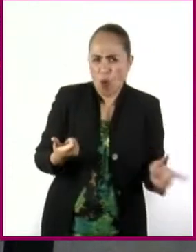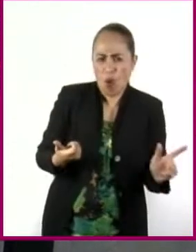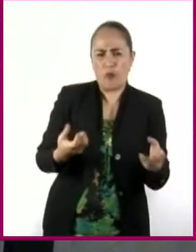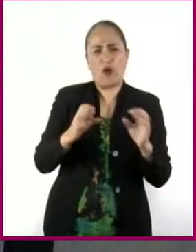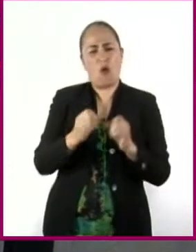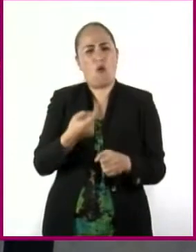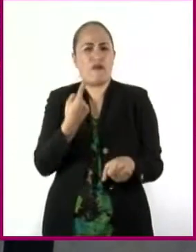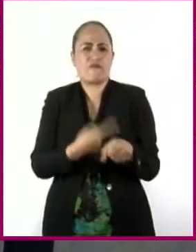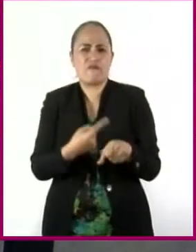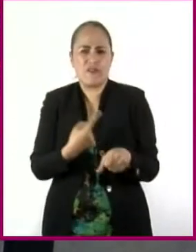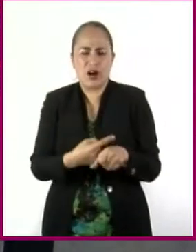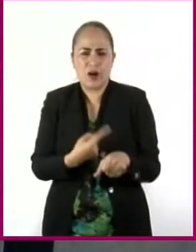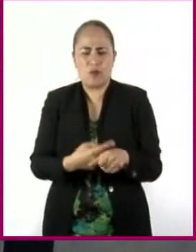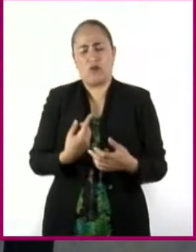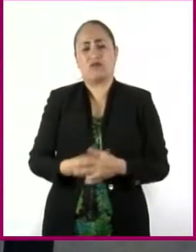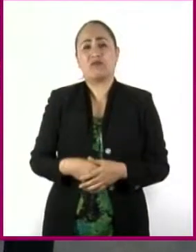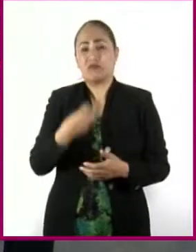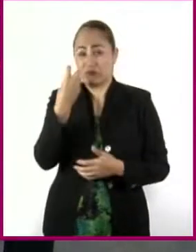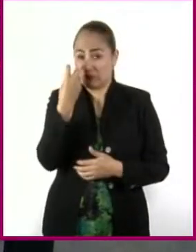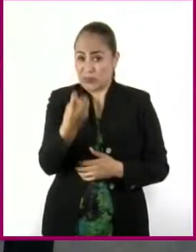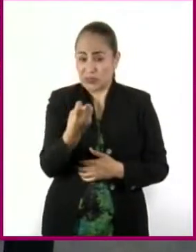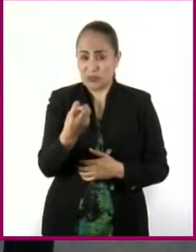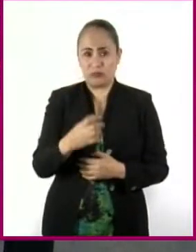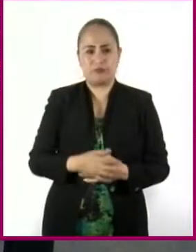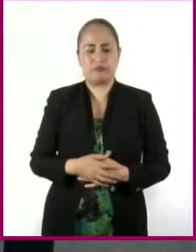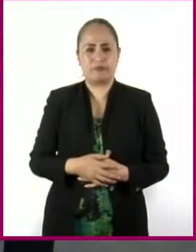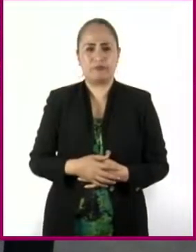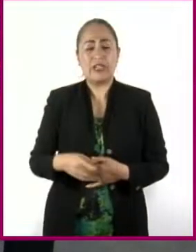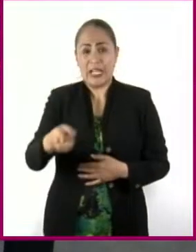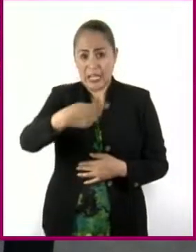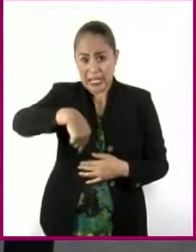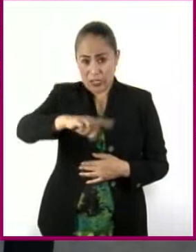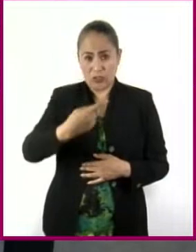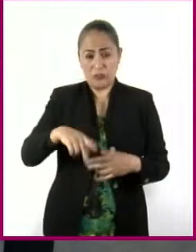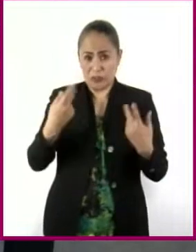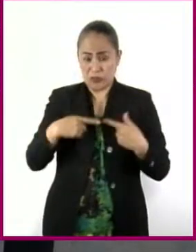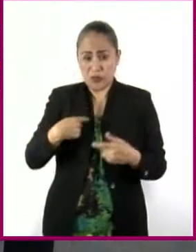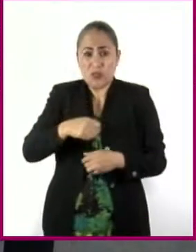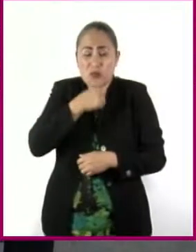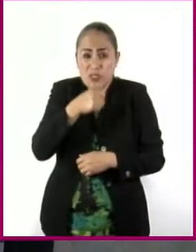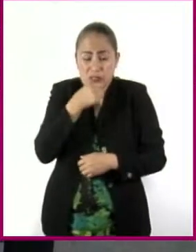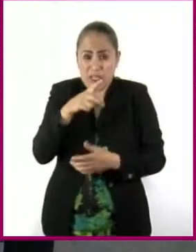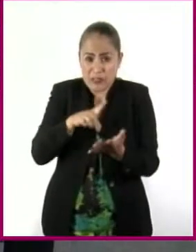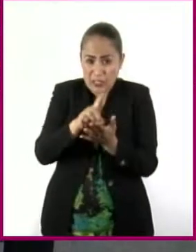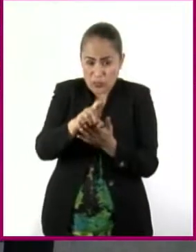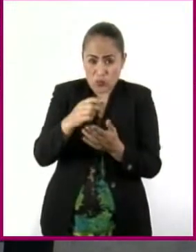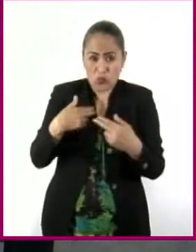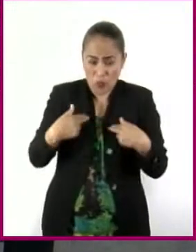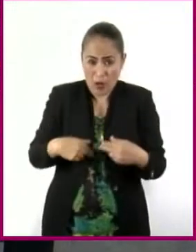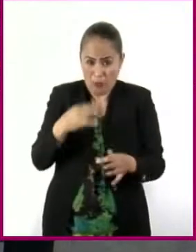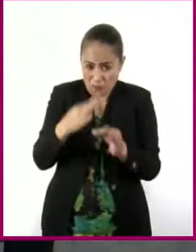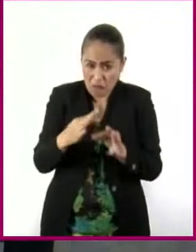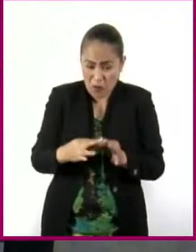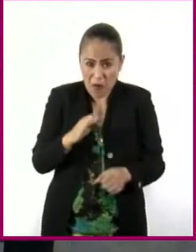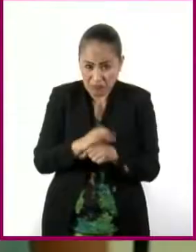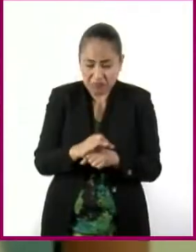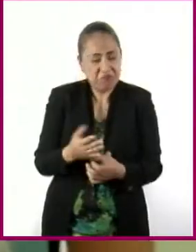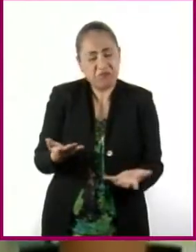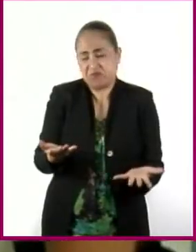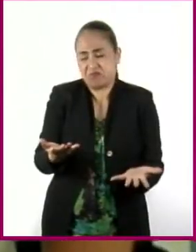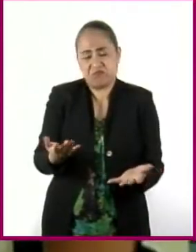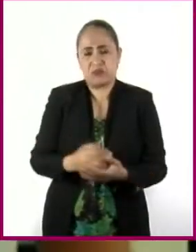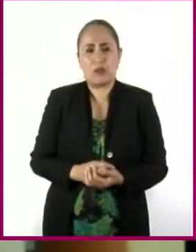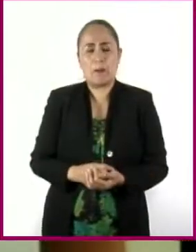salud, lo cual impide que el ejercicio y aún más, que disfruten sus derechos humanos. Bueno, aquí también dice que